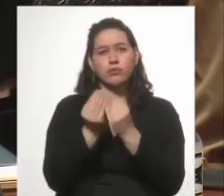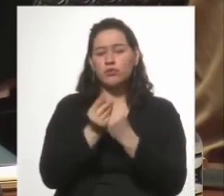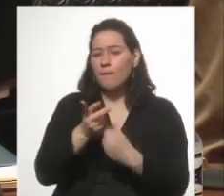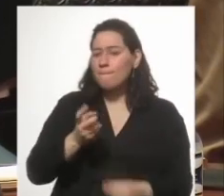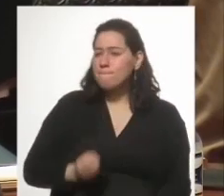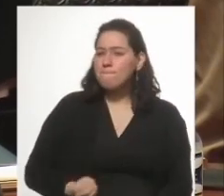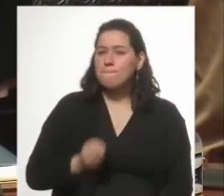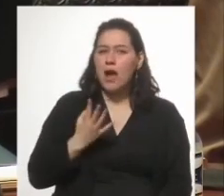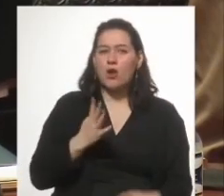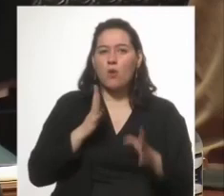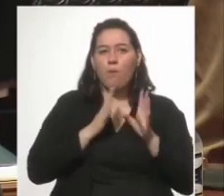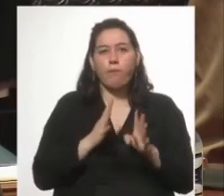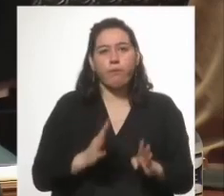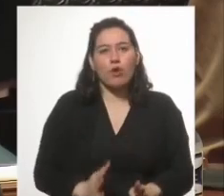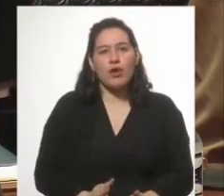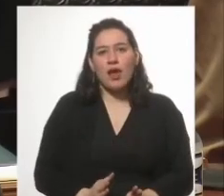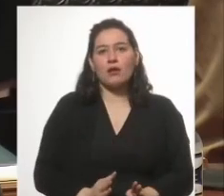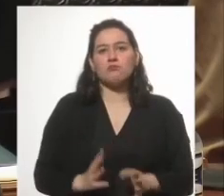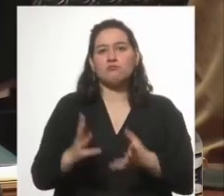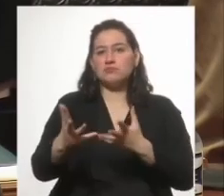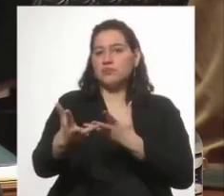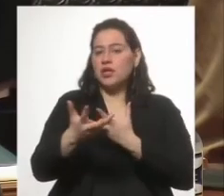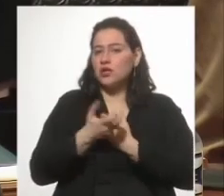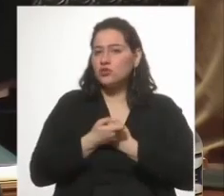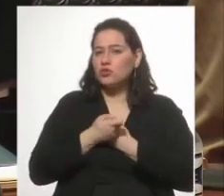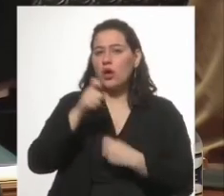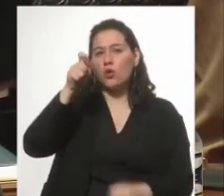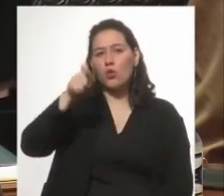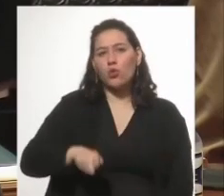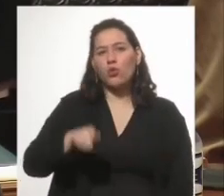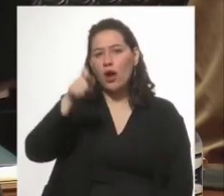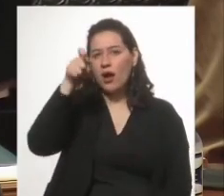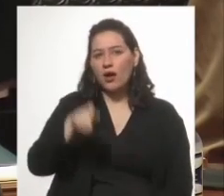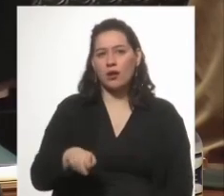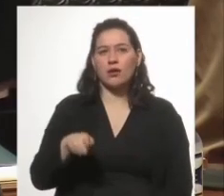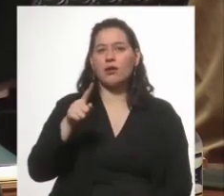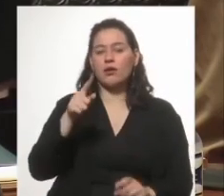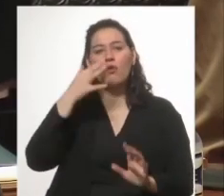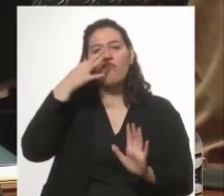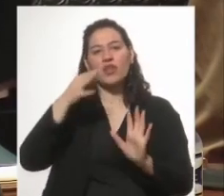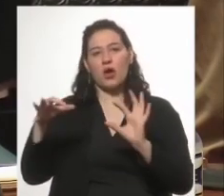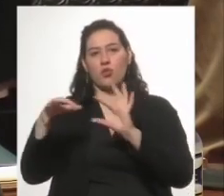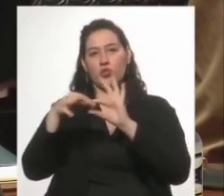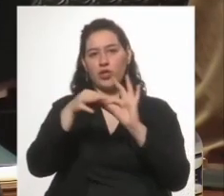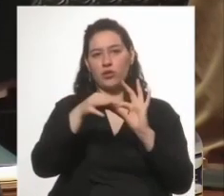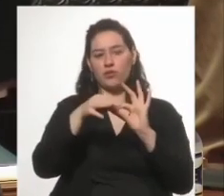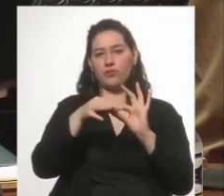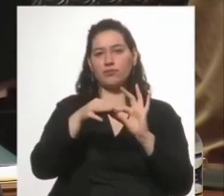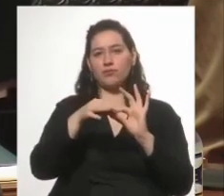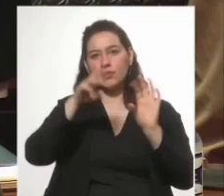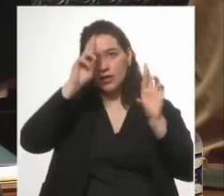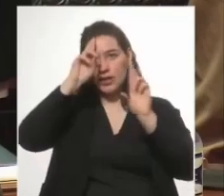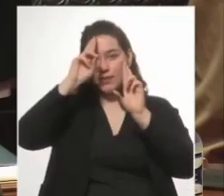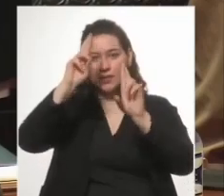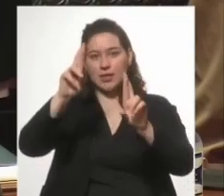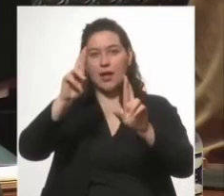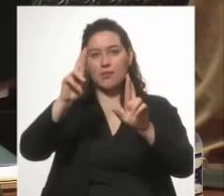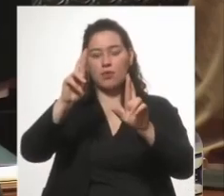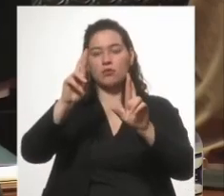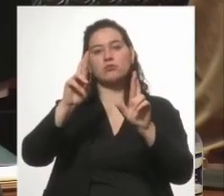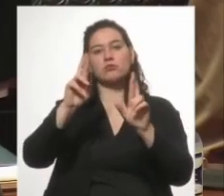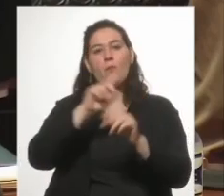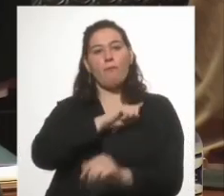moral que hace obrar y juzgar de acuerdo a la verdad. Respetamos al